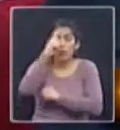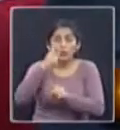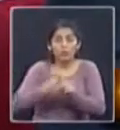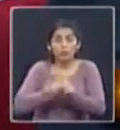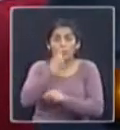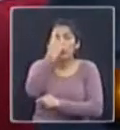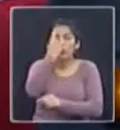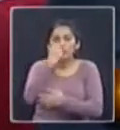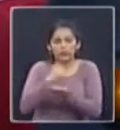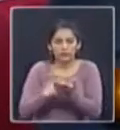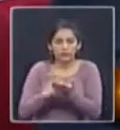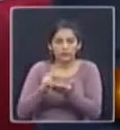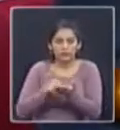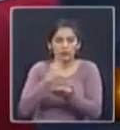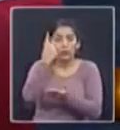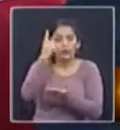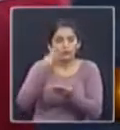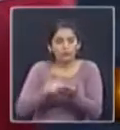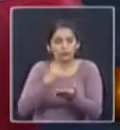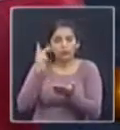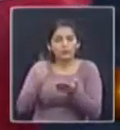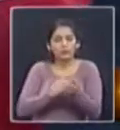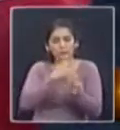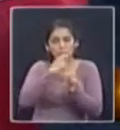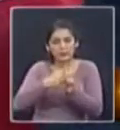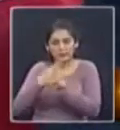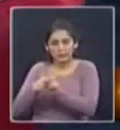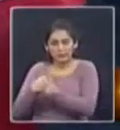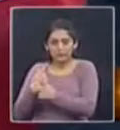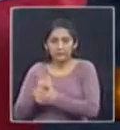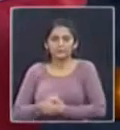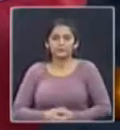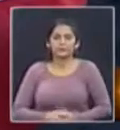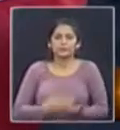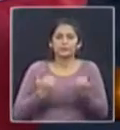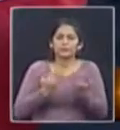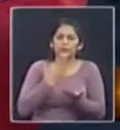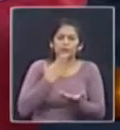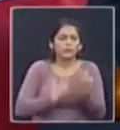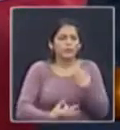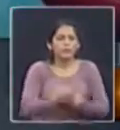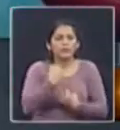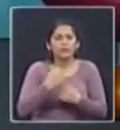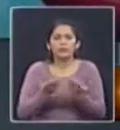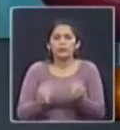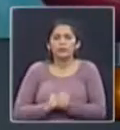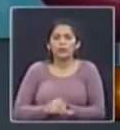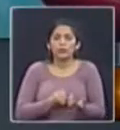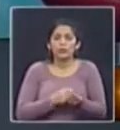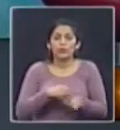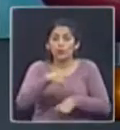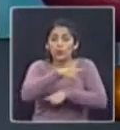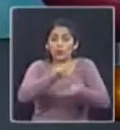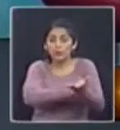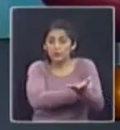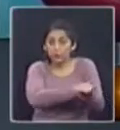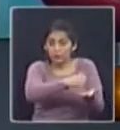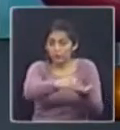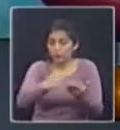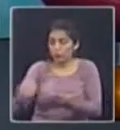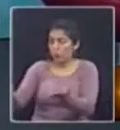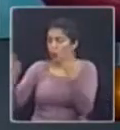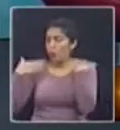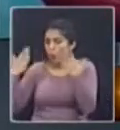creo que hay si no me equivoco con el cannabis alcaldesa el puente que va a unir samborondón guayaquil uno de ellos bueno ya que